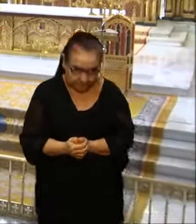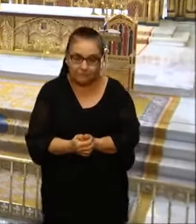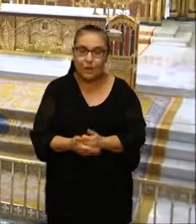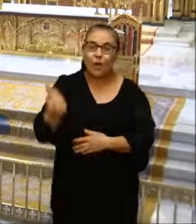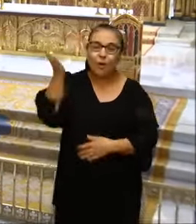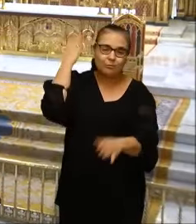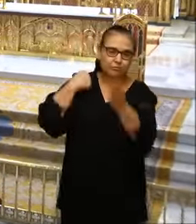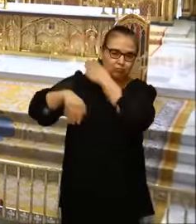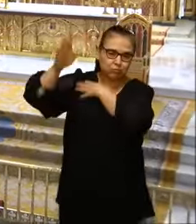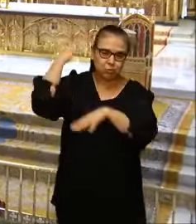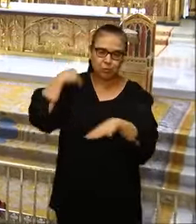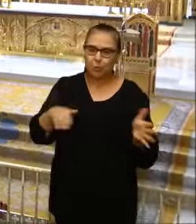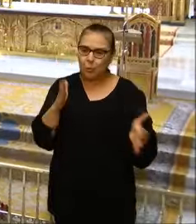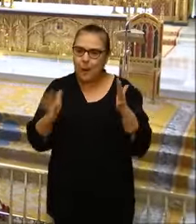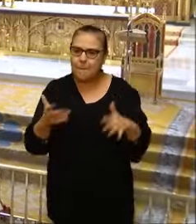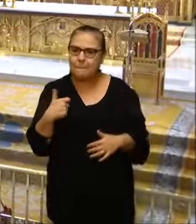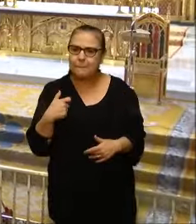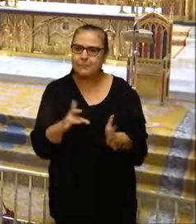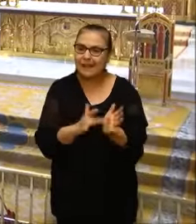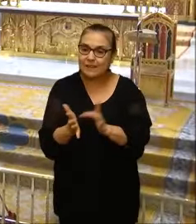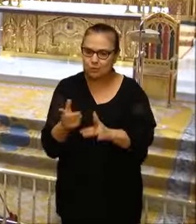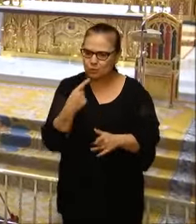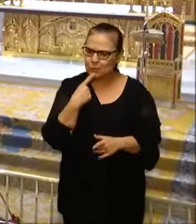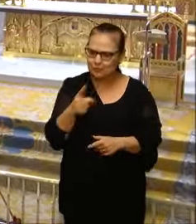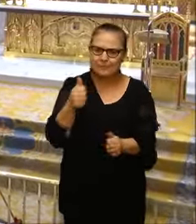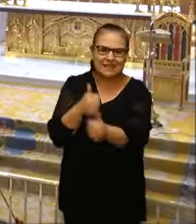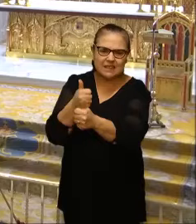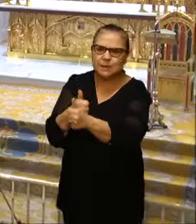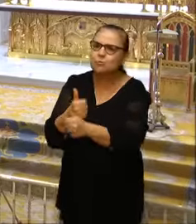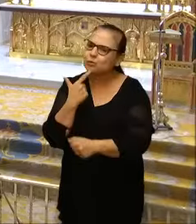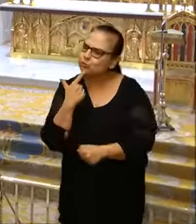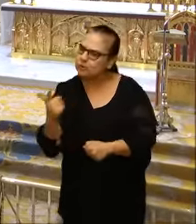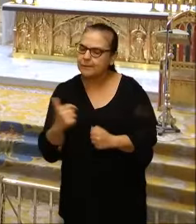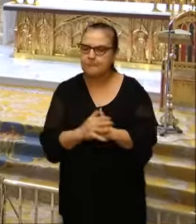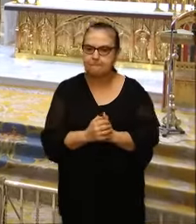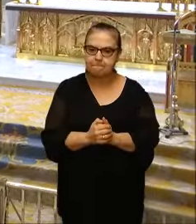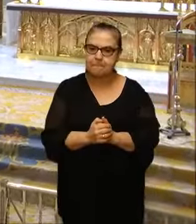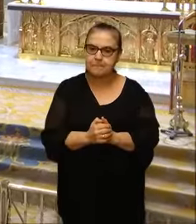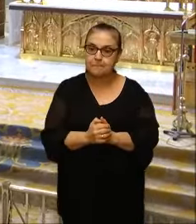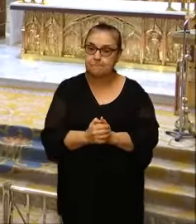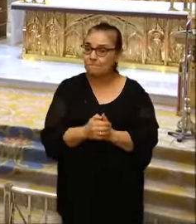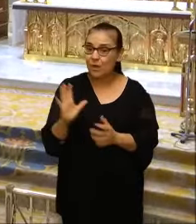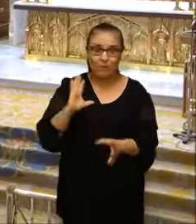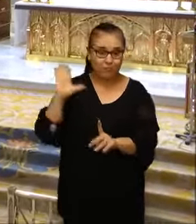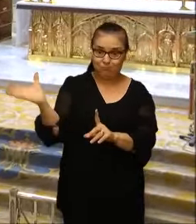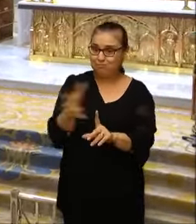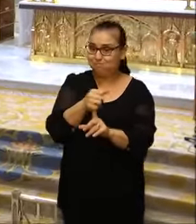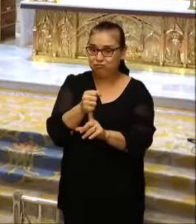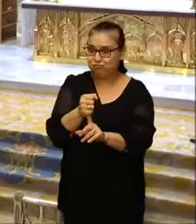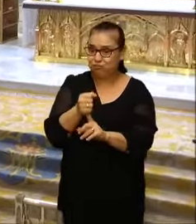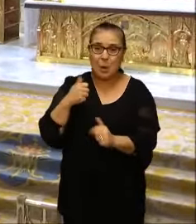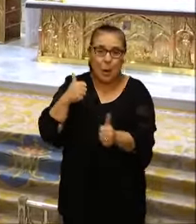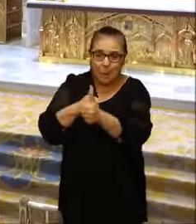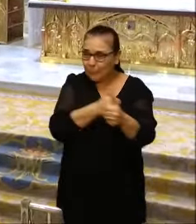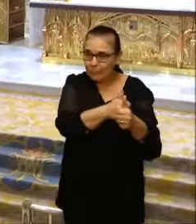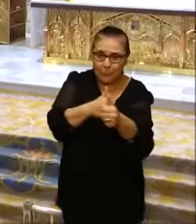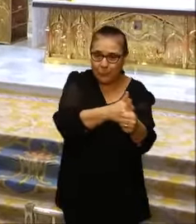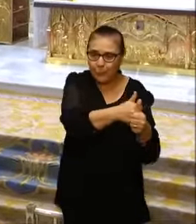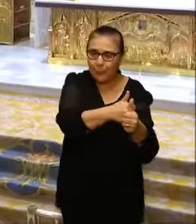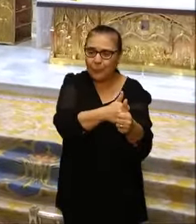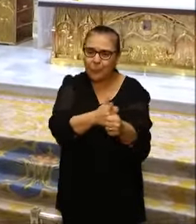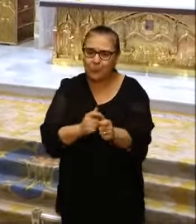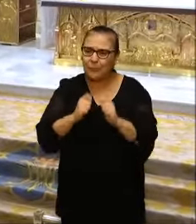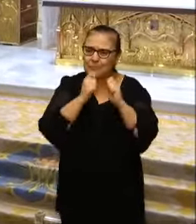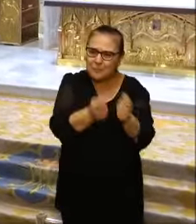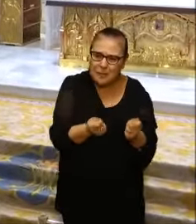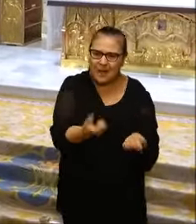En aquel tiempo dijo Jesús a sus discípulos: Os echarán mano, os perseguirán entregándoos a